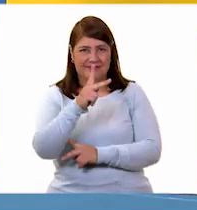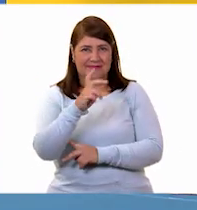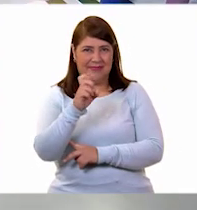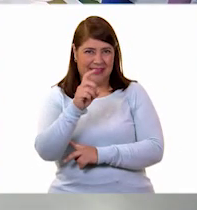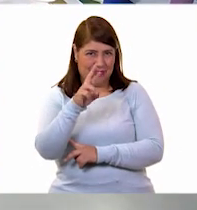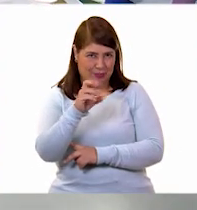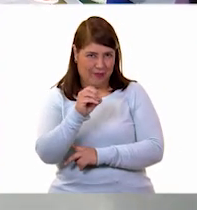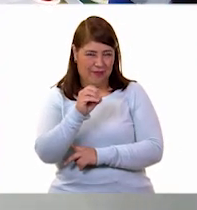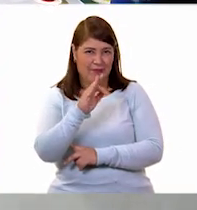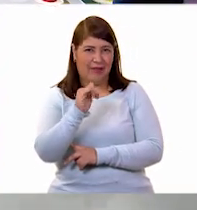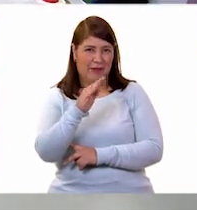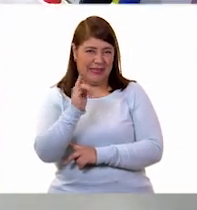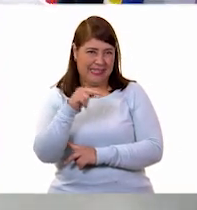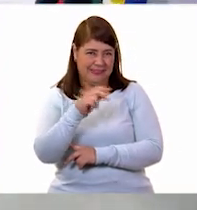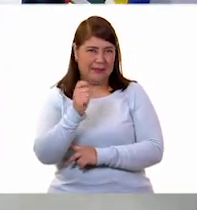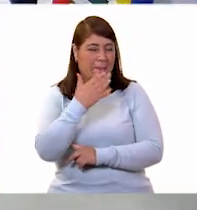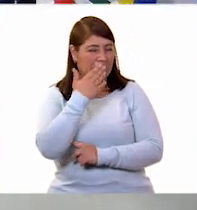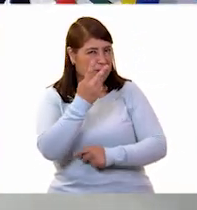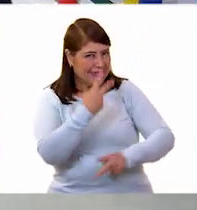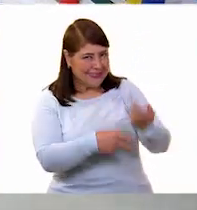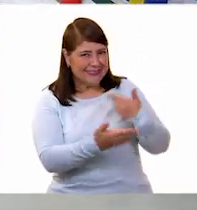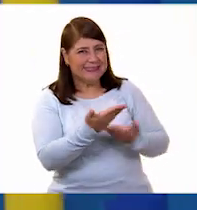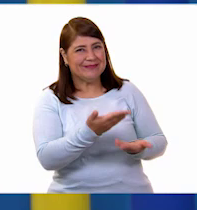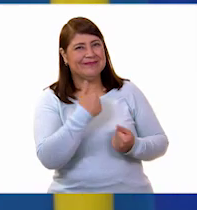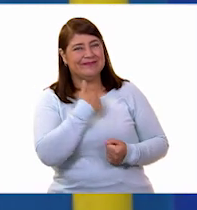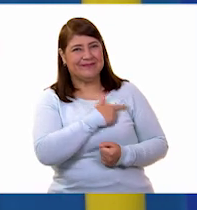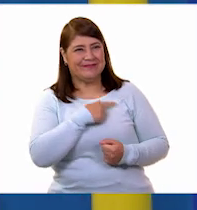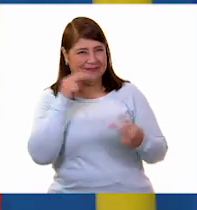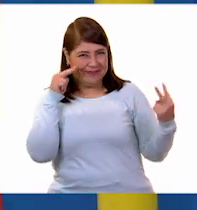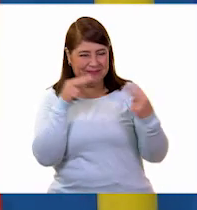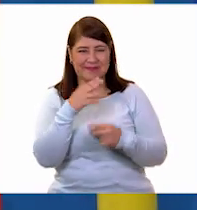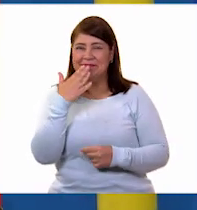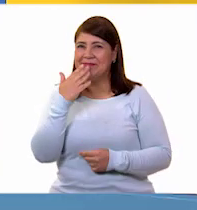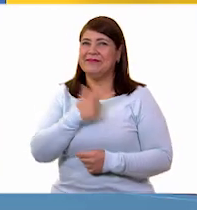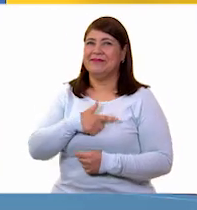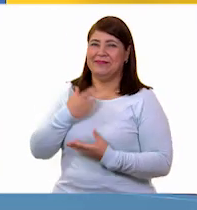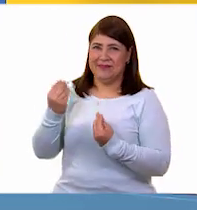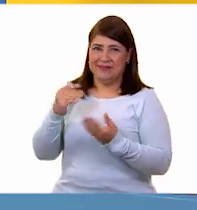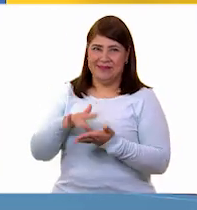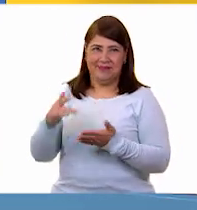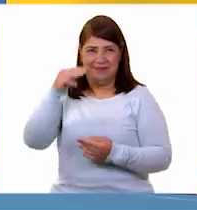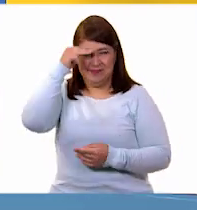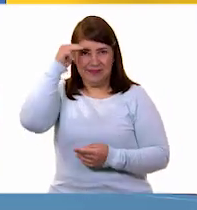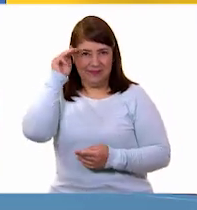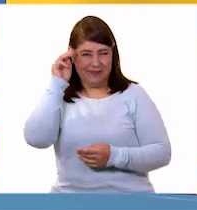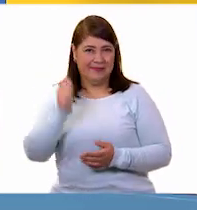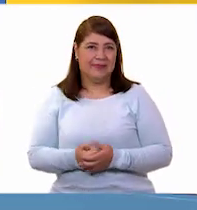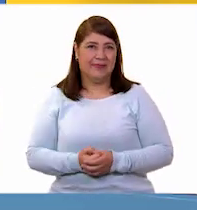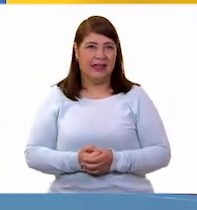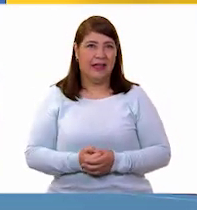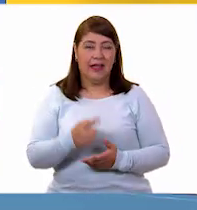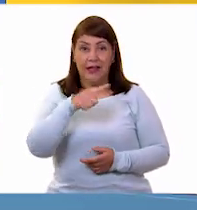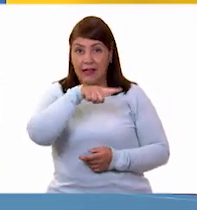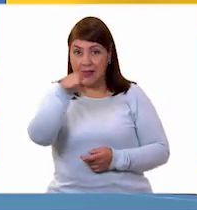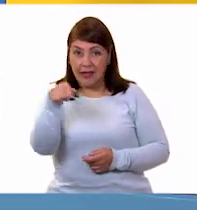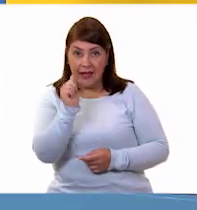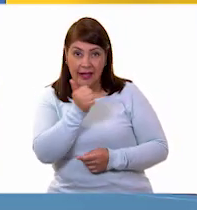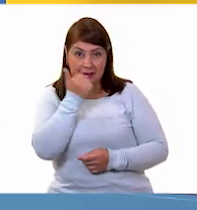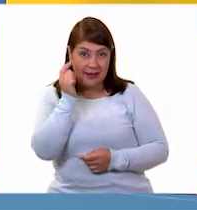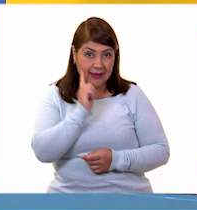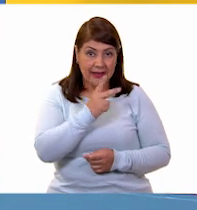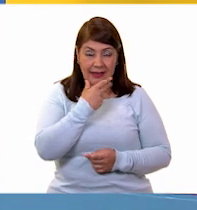Fabián Benítez. Bienvenido, maestro. Qué gusto verlo. Muchas gracias, María. Y ahora sí, alumnos,